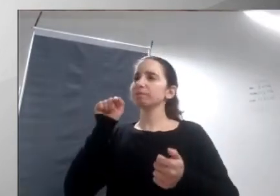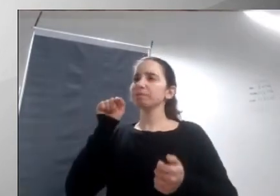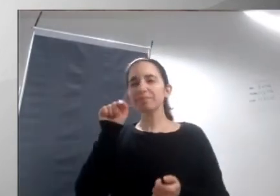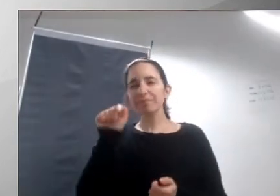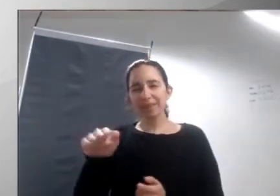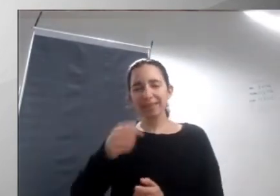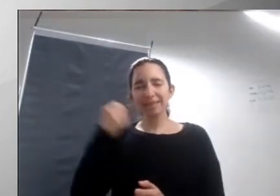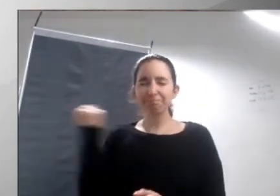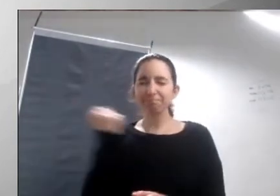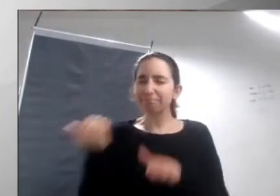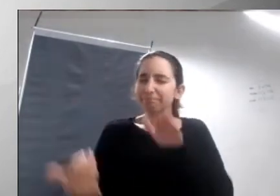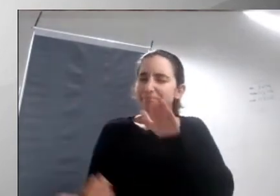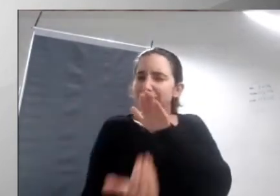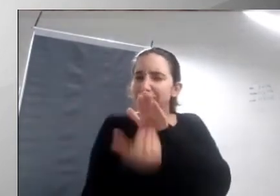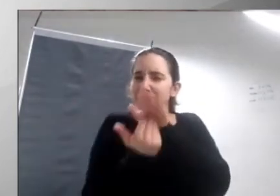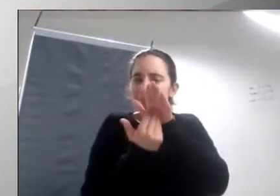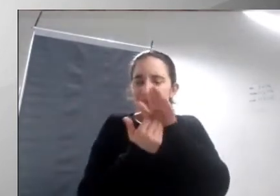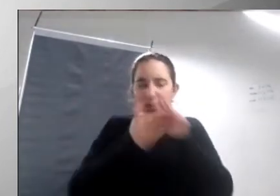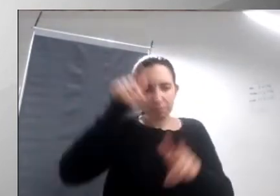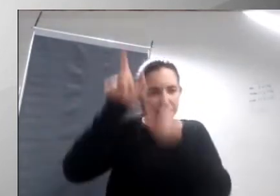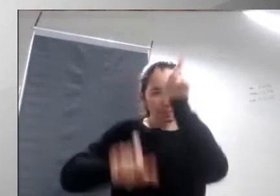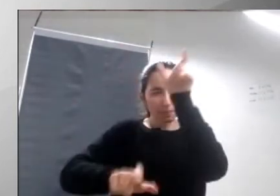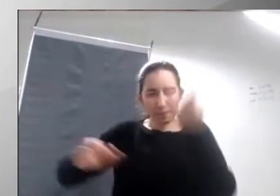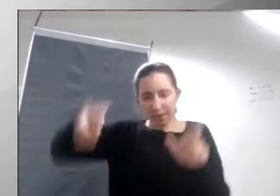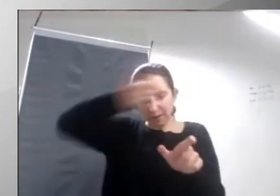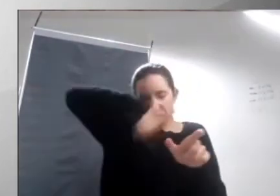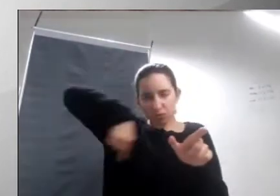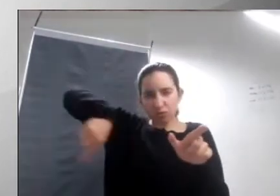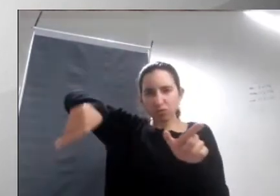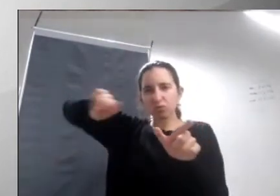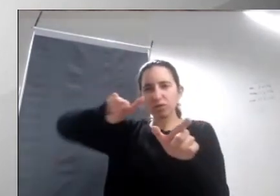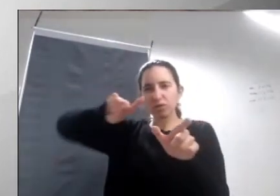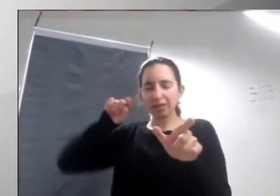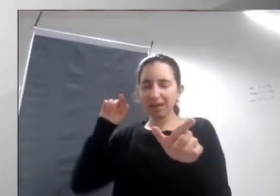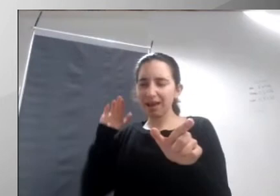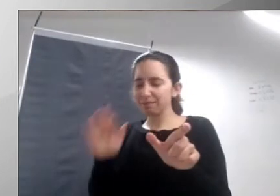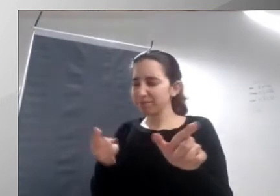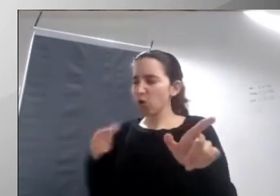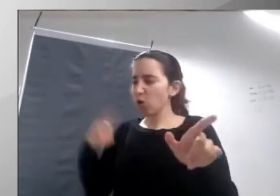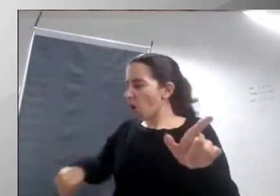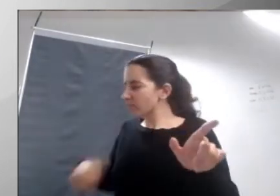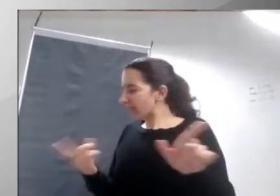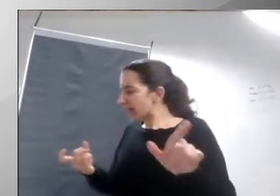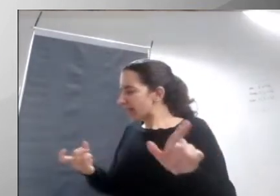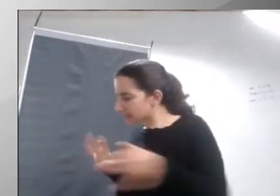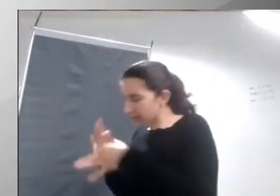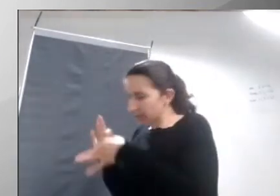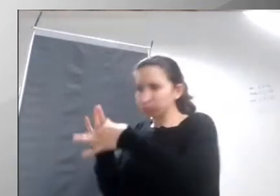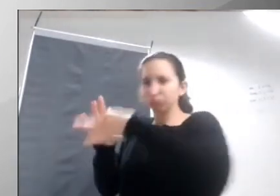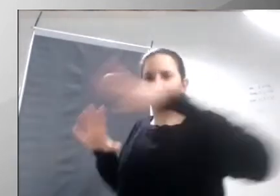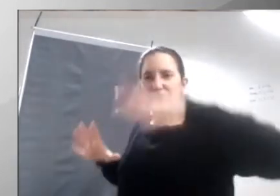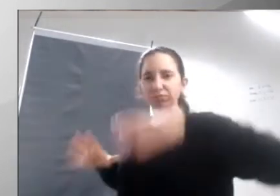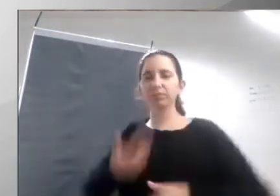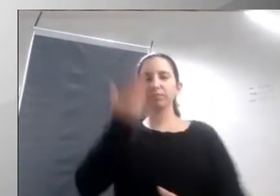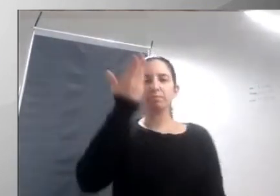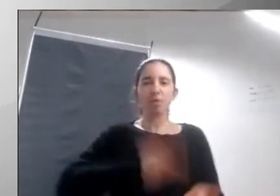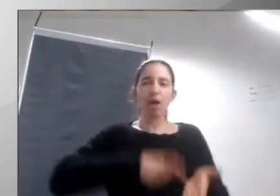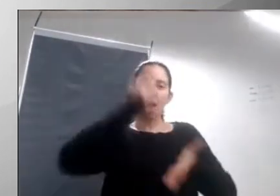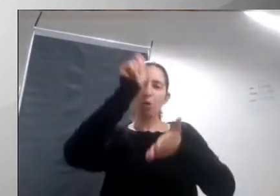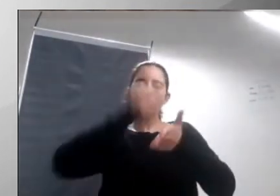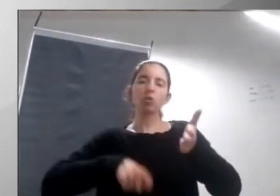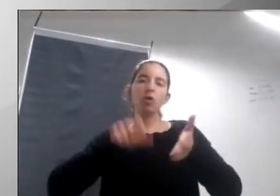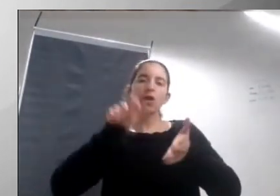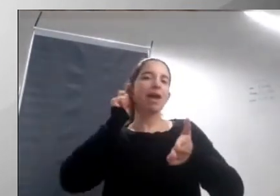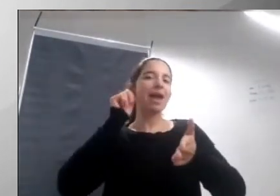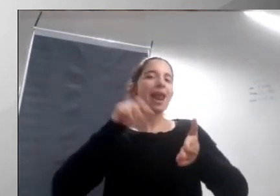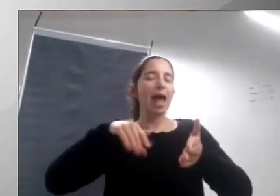humano se libera de la necesidad. Gramsci dice que el ser humano pasa de la necesidad